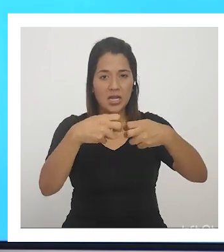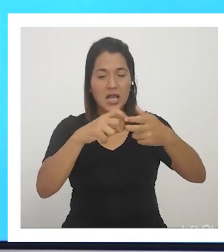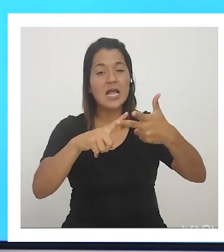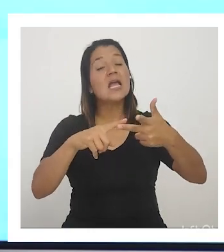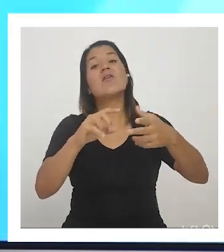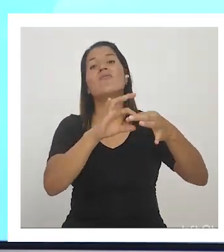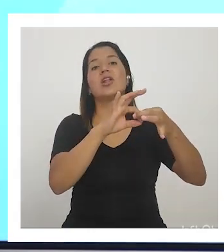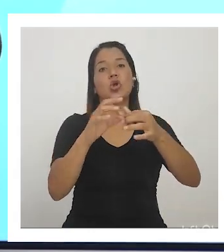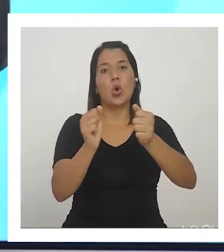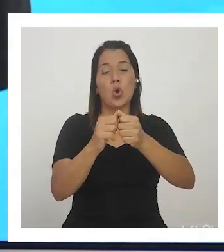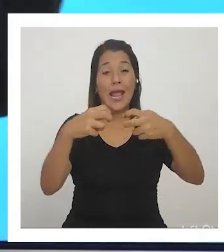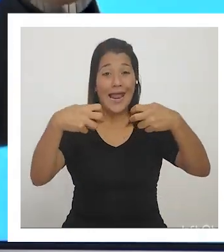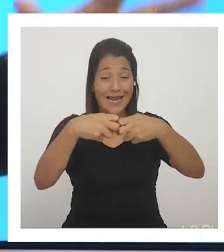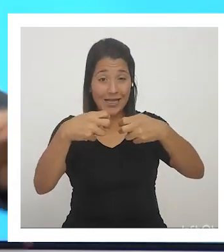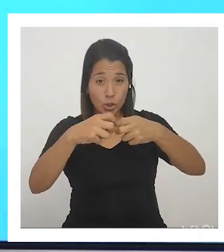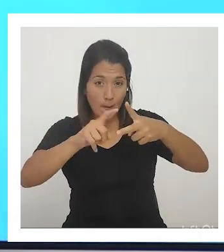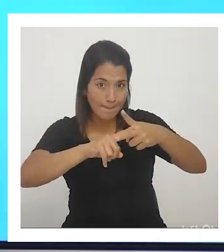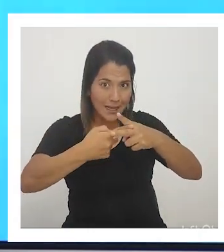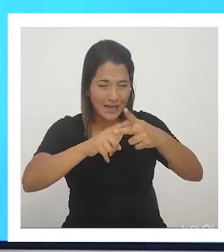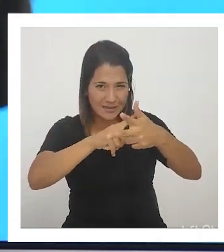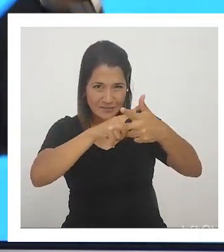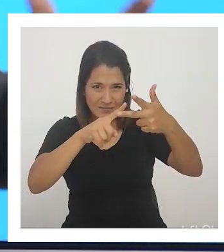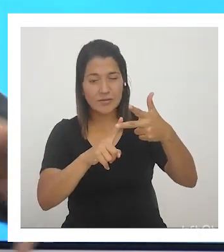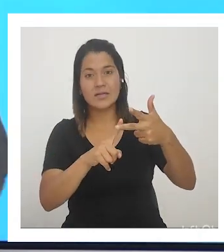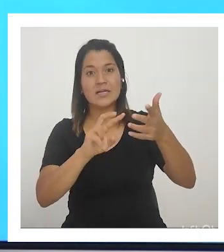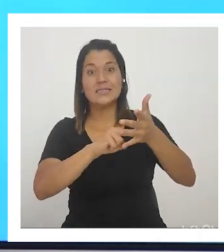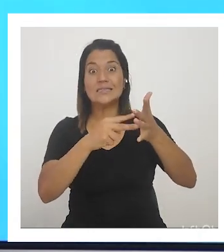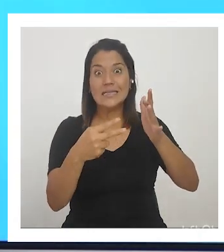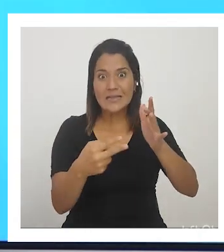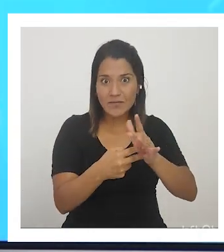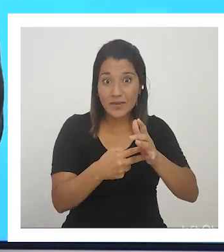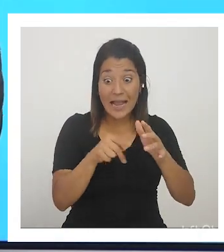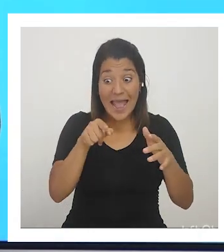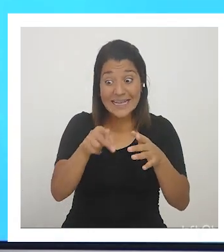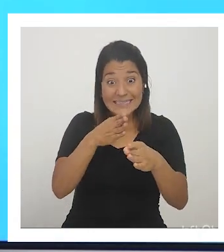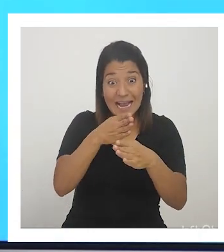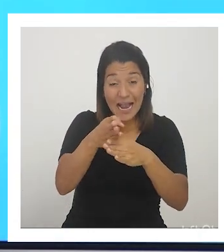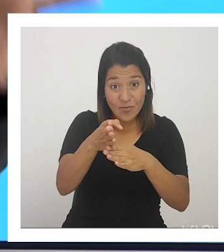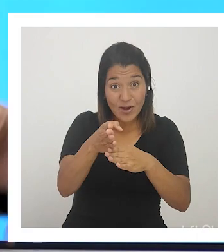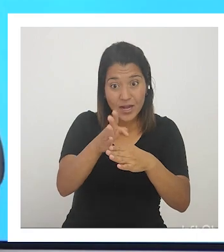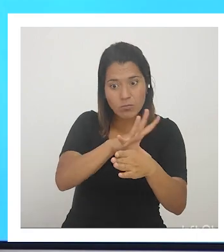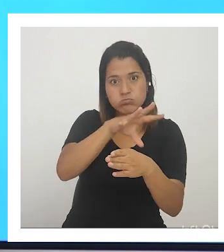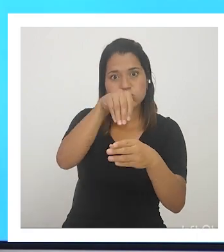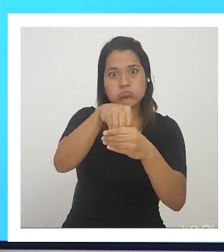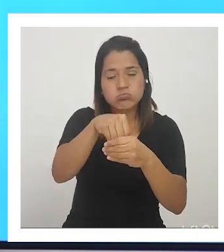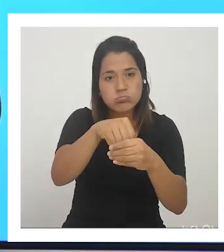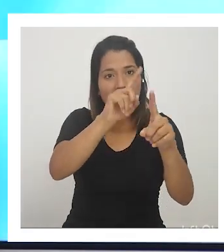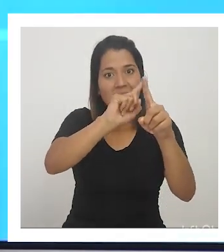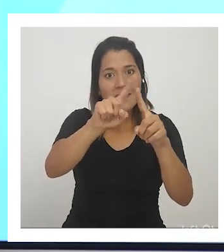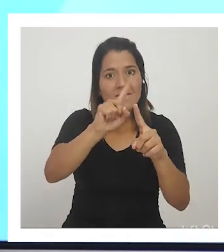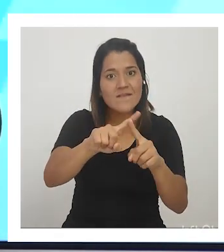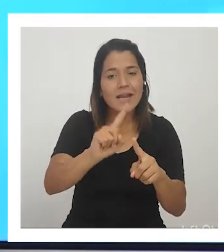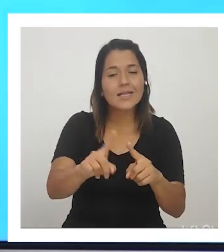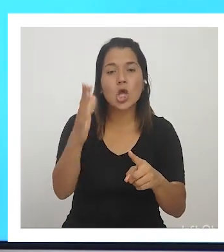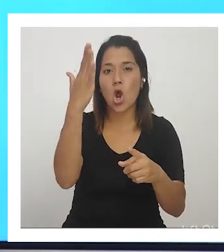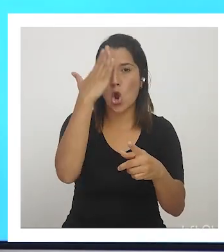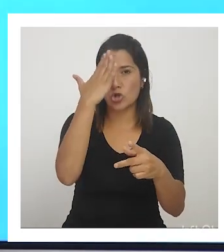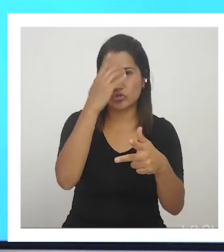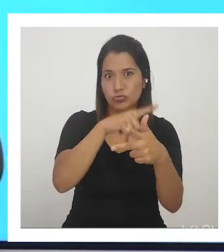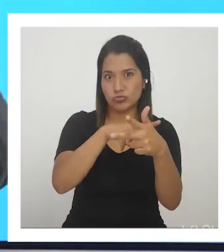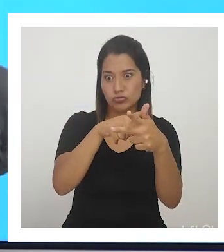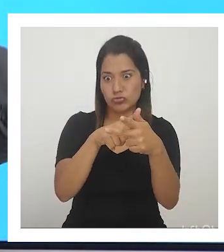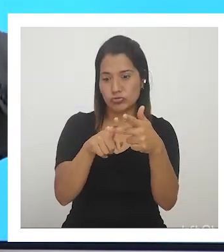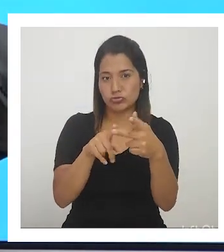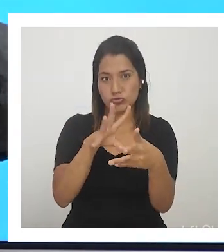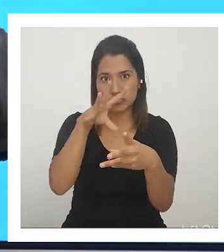decir, es una suma de conocimientos que empiezan a